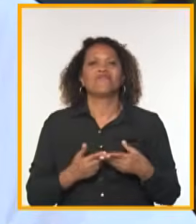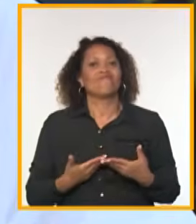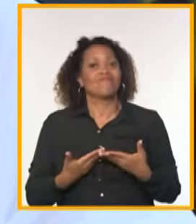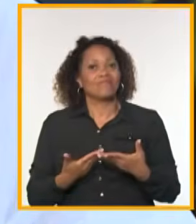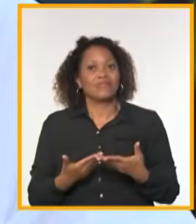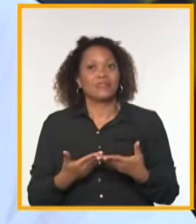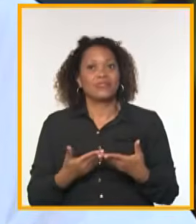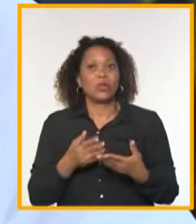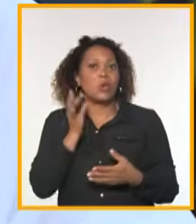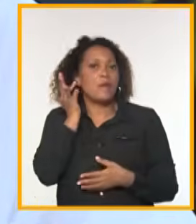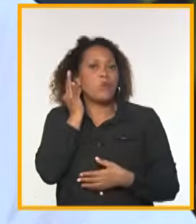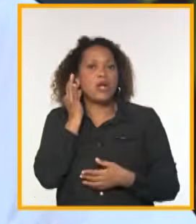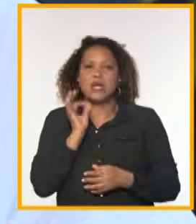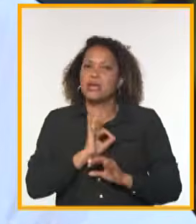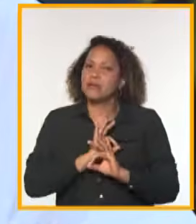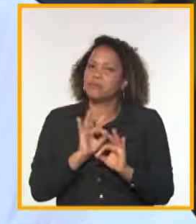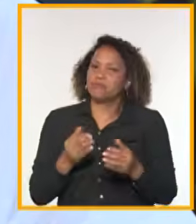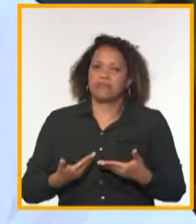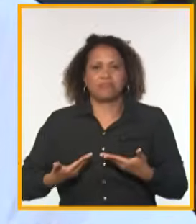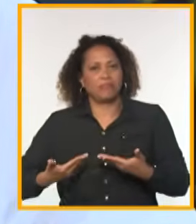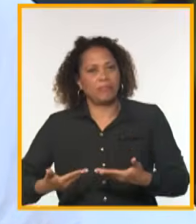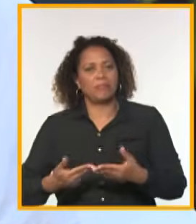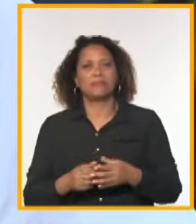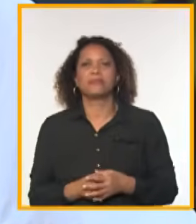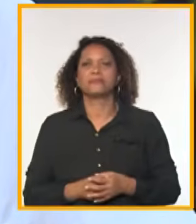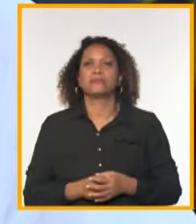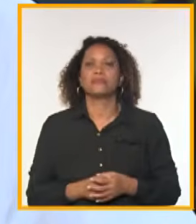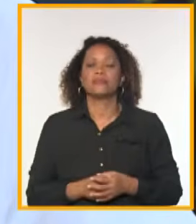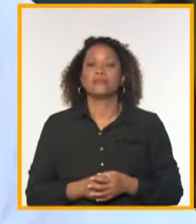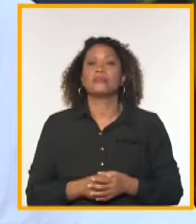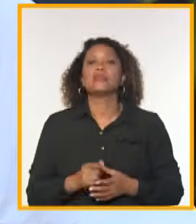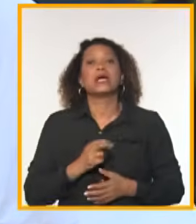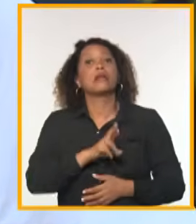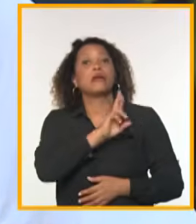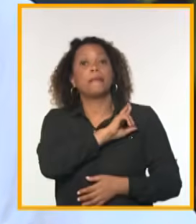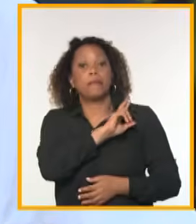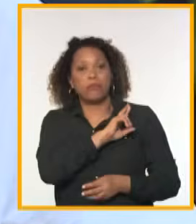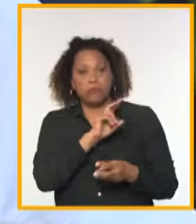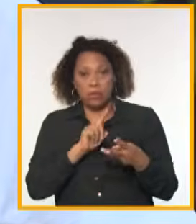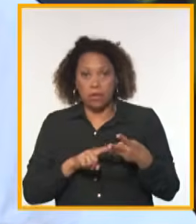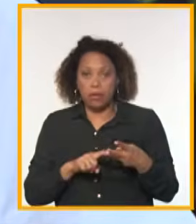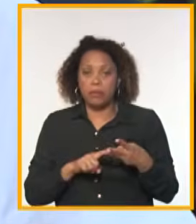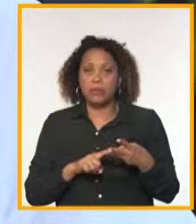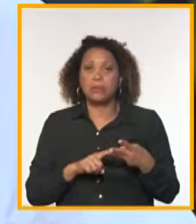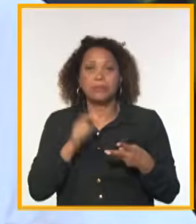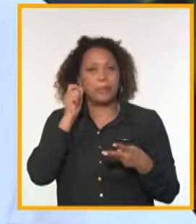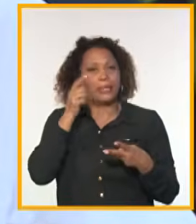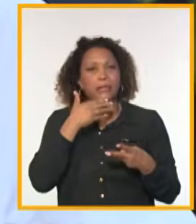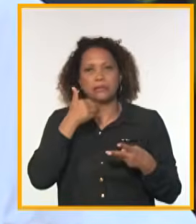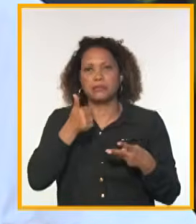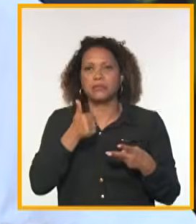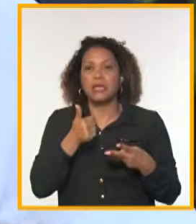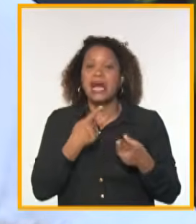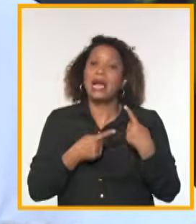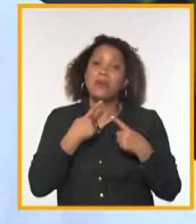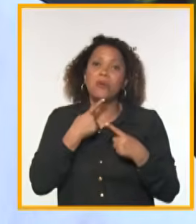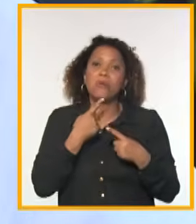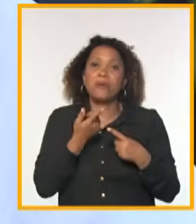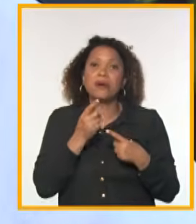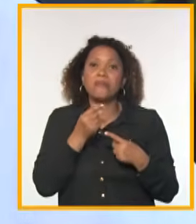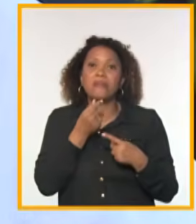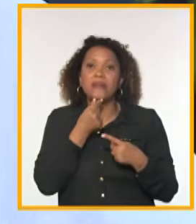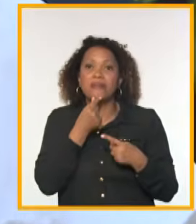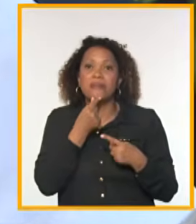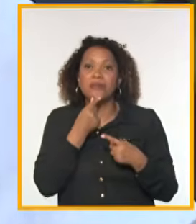las chicas, con las muchachas, muy responsable, muy maduro, quizás era también porque era un poquitico más viejo que la